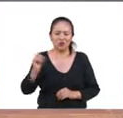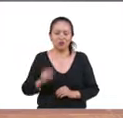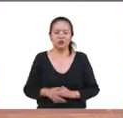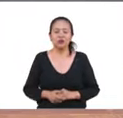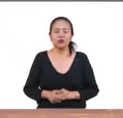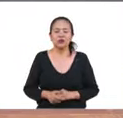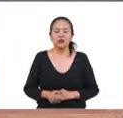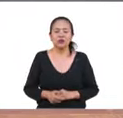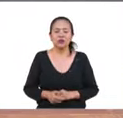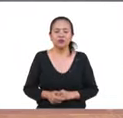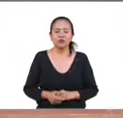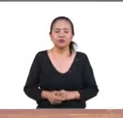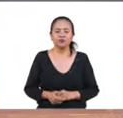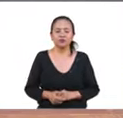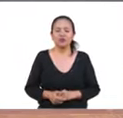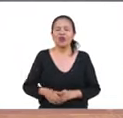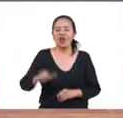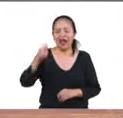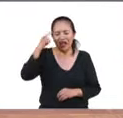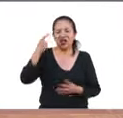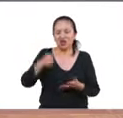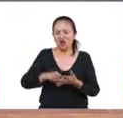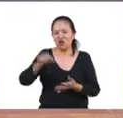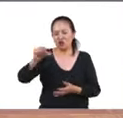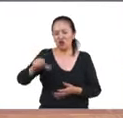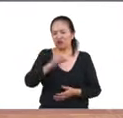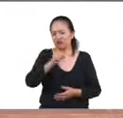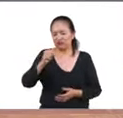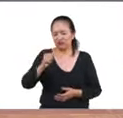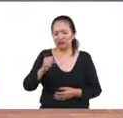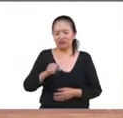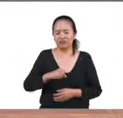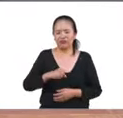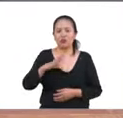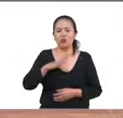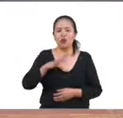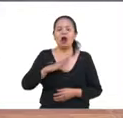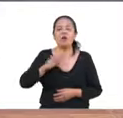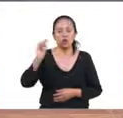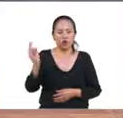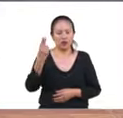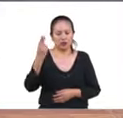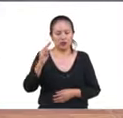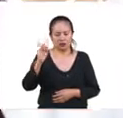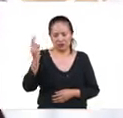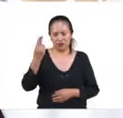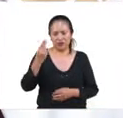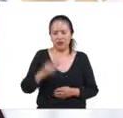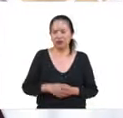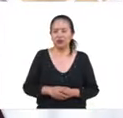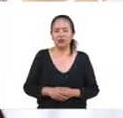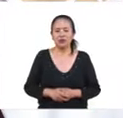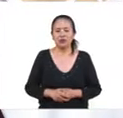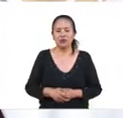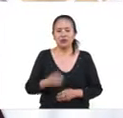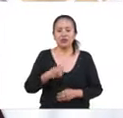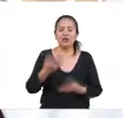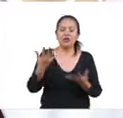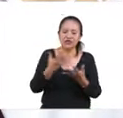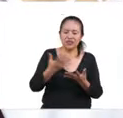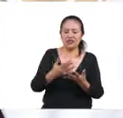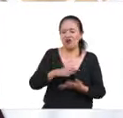Sí, creo que hoy van a dar conferencia, ¿no? Al ratito. Nos van a asesorar universidades. Yo pedí que se hiciera un estudio